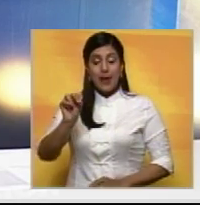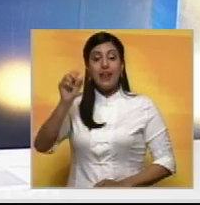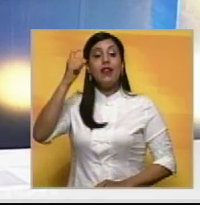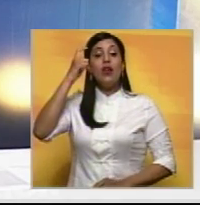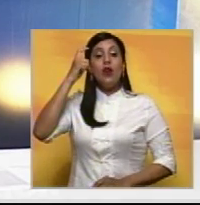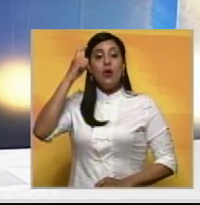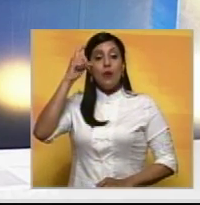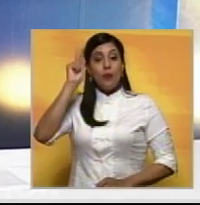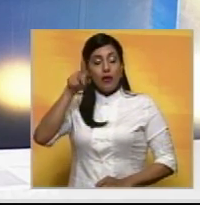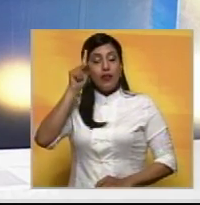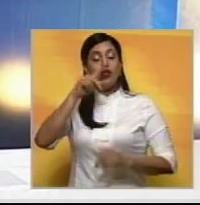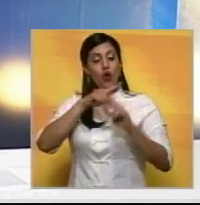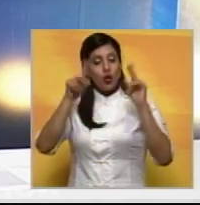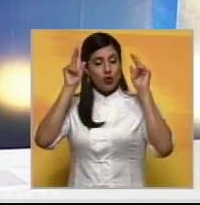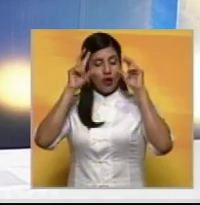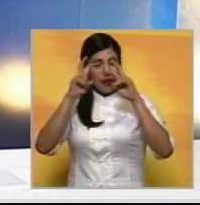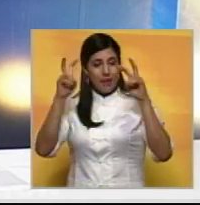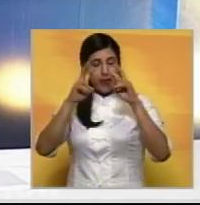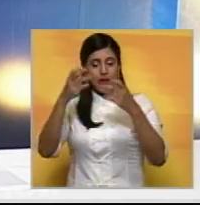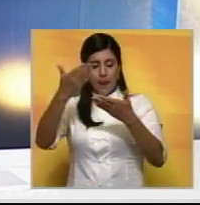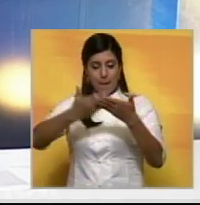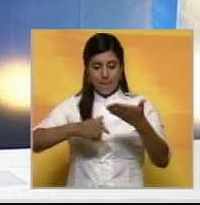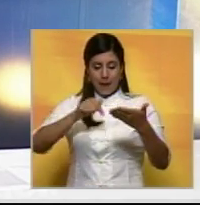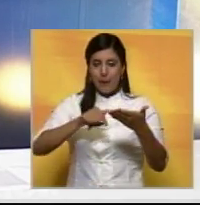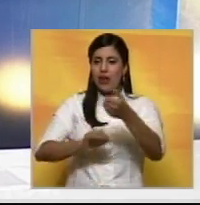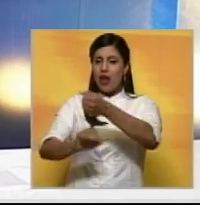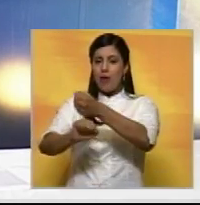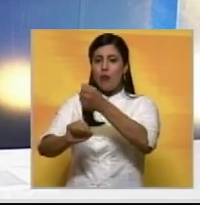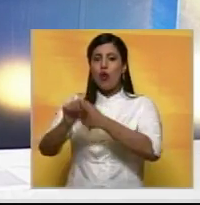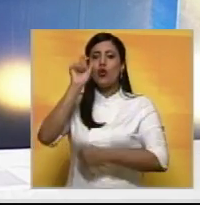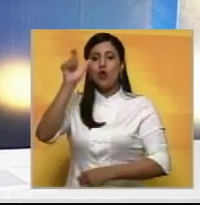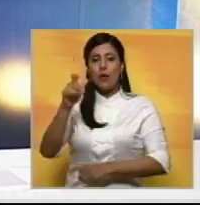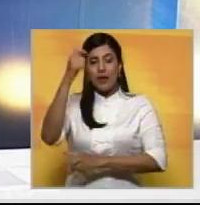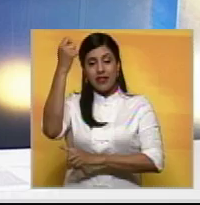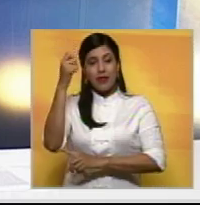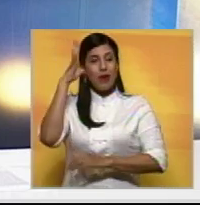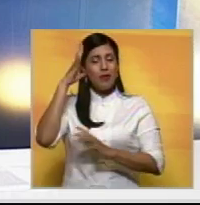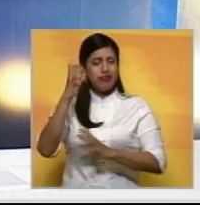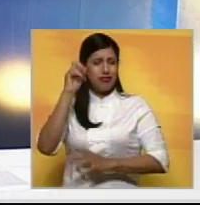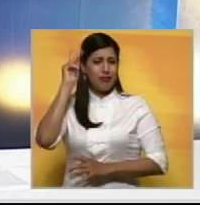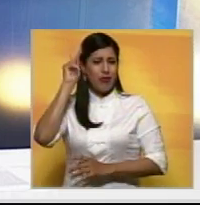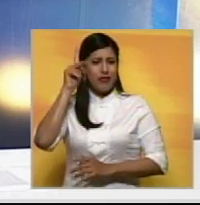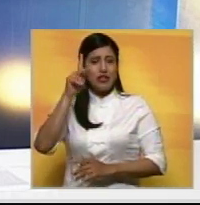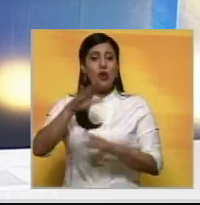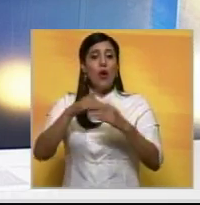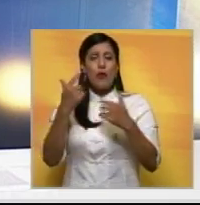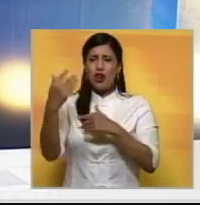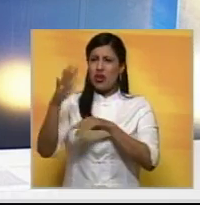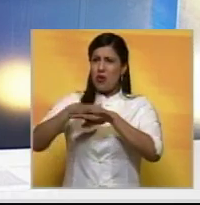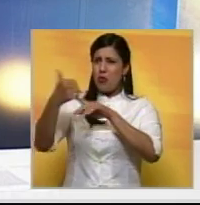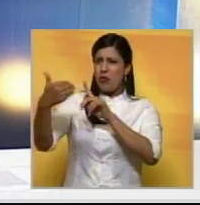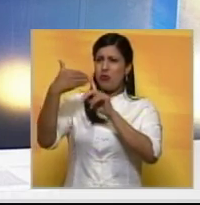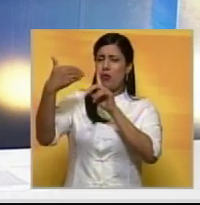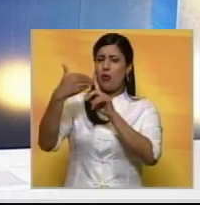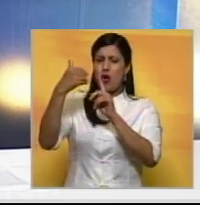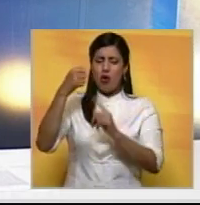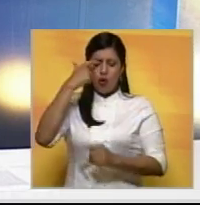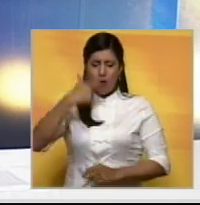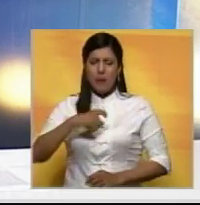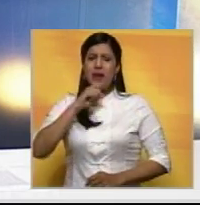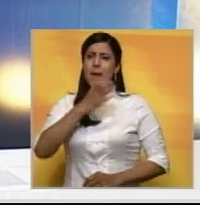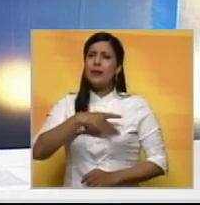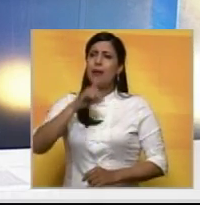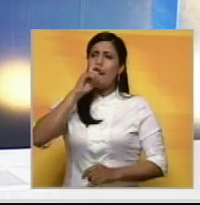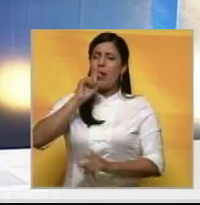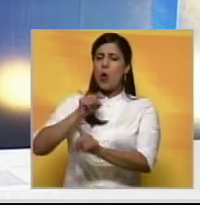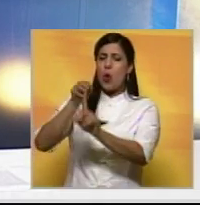profesores e investigadores universitarios suscribieron un documento en respaldo al diputado y académico José Guerra ante las acusaciones hechas en su contra por el